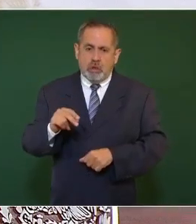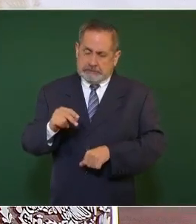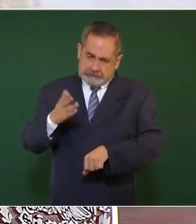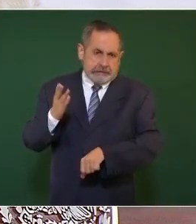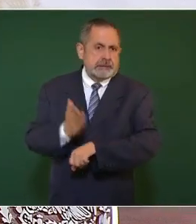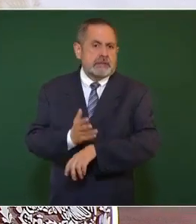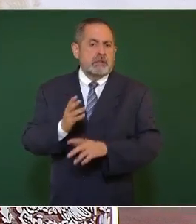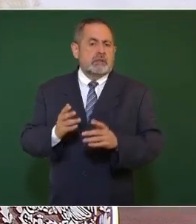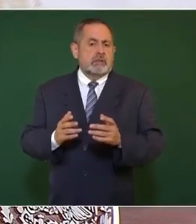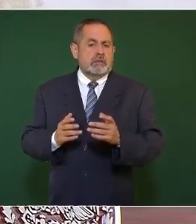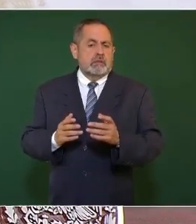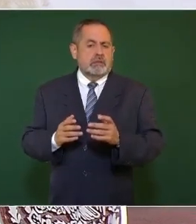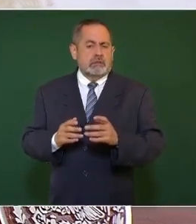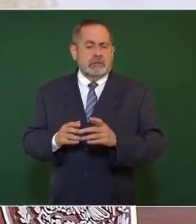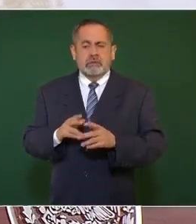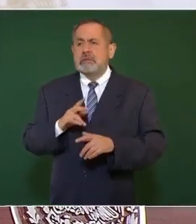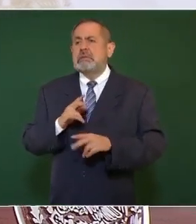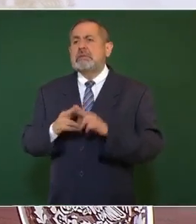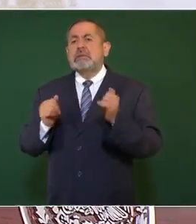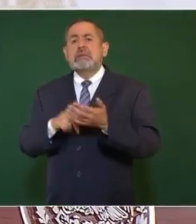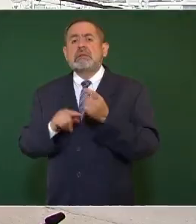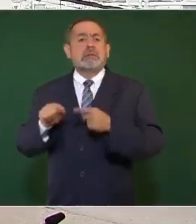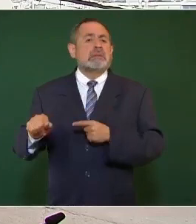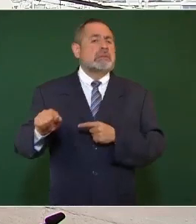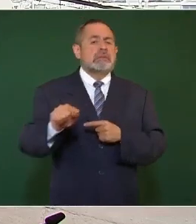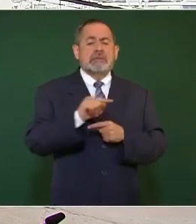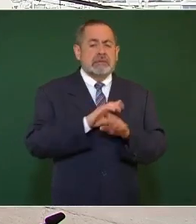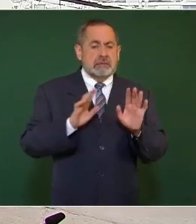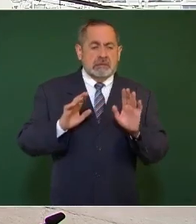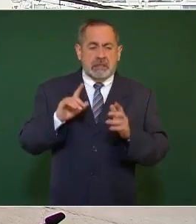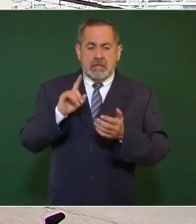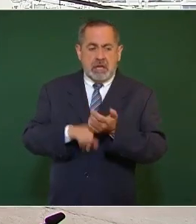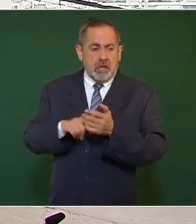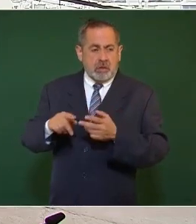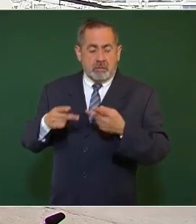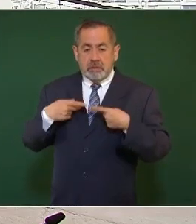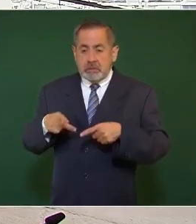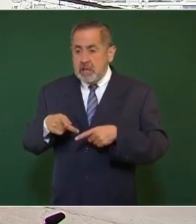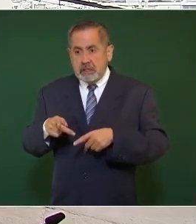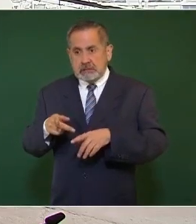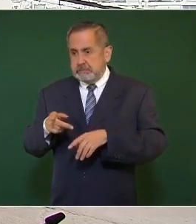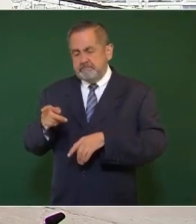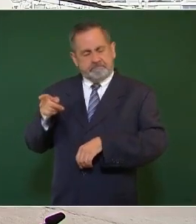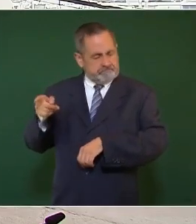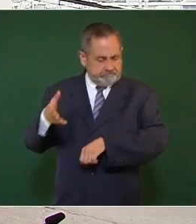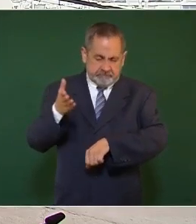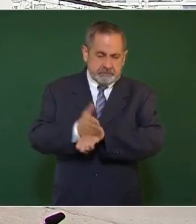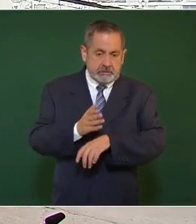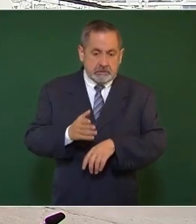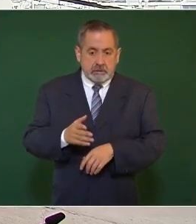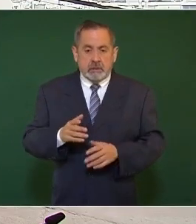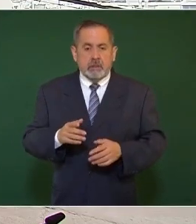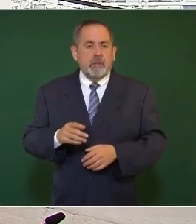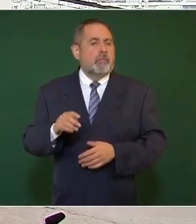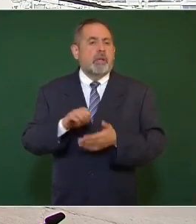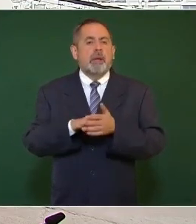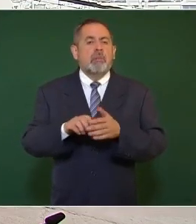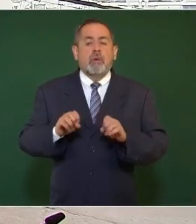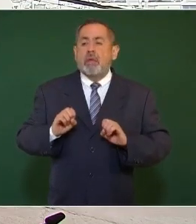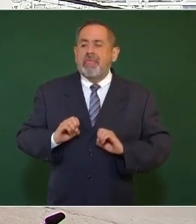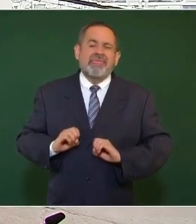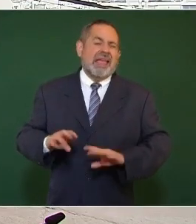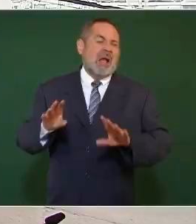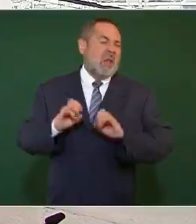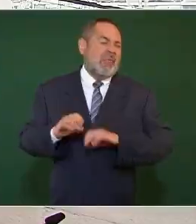en ninguno de los terrenos de la vida pública, porque si hay impunidad no se